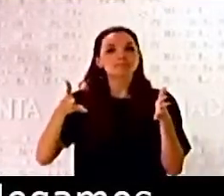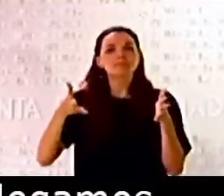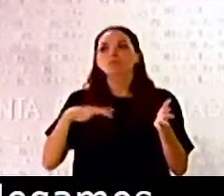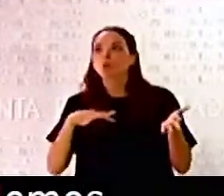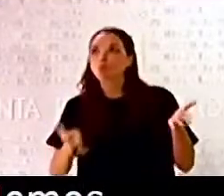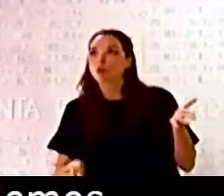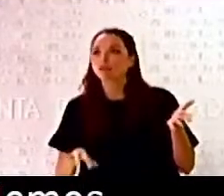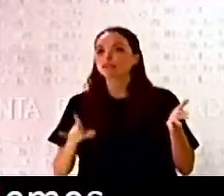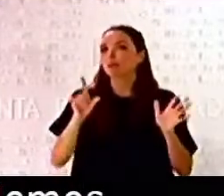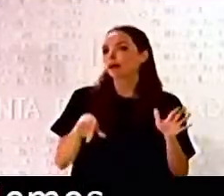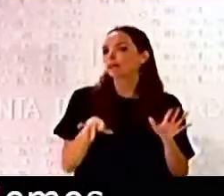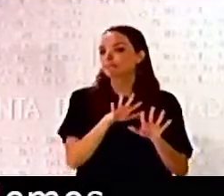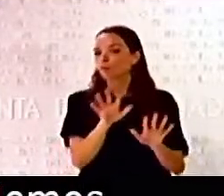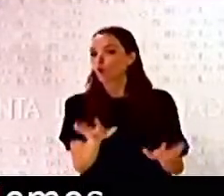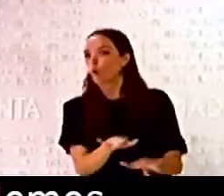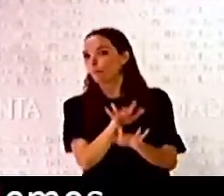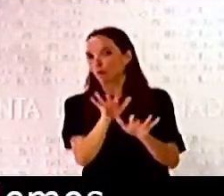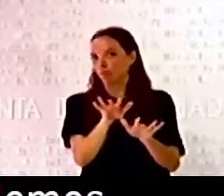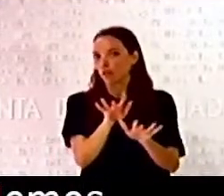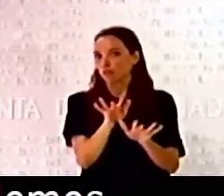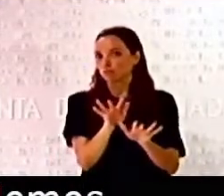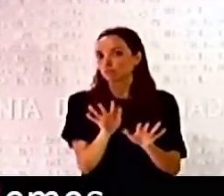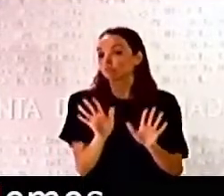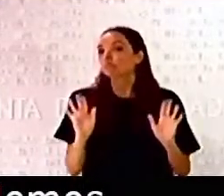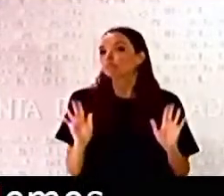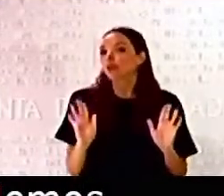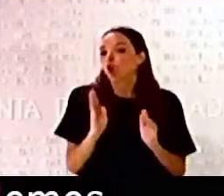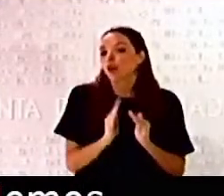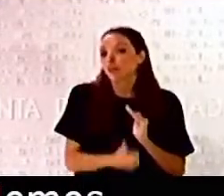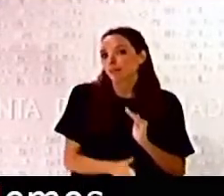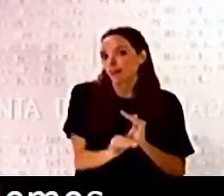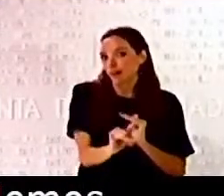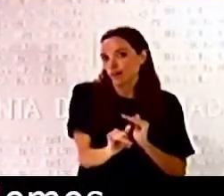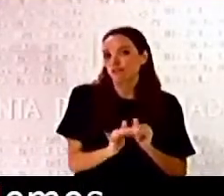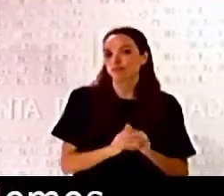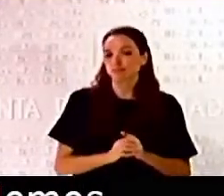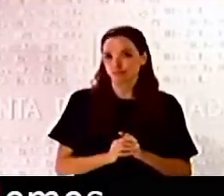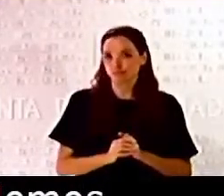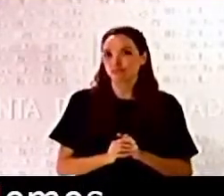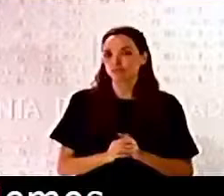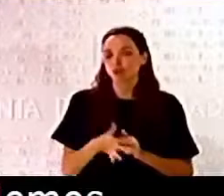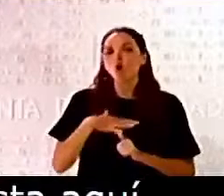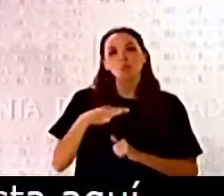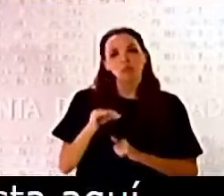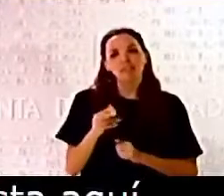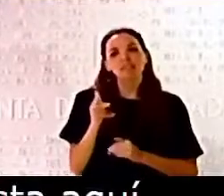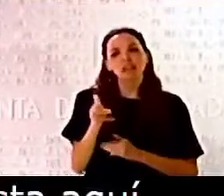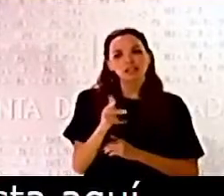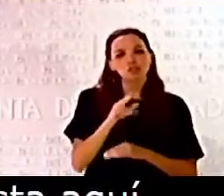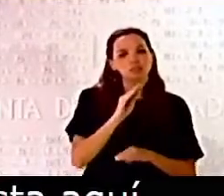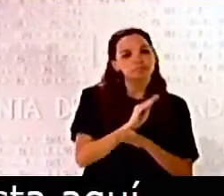podemos convencer hasta aquí, podemos asegurar los derechos hasta aquí,